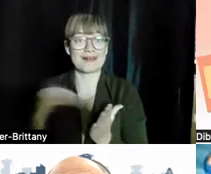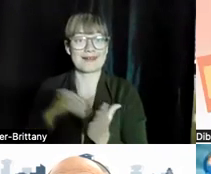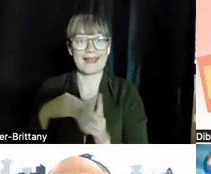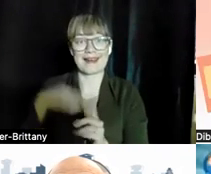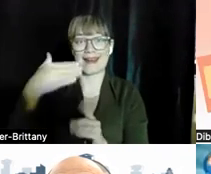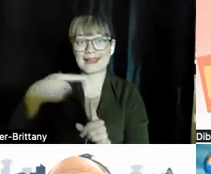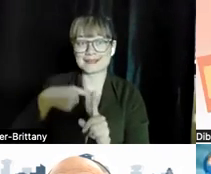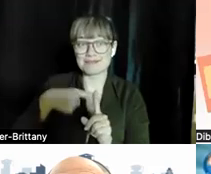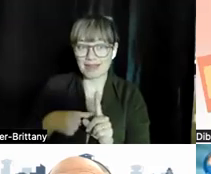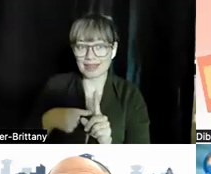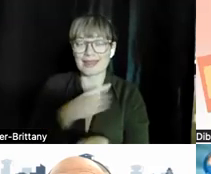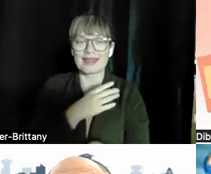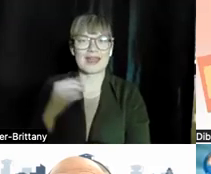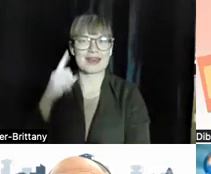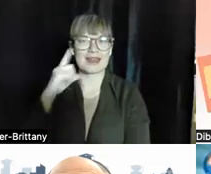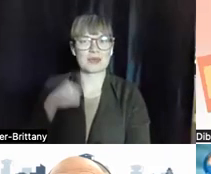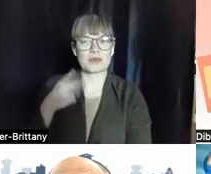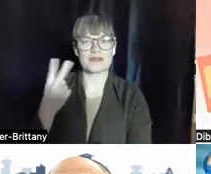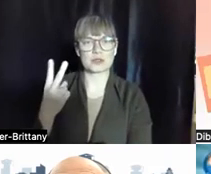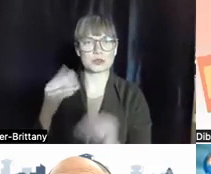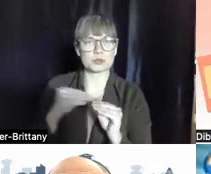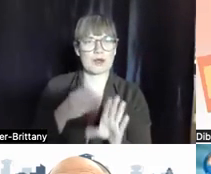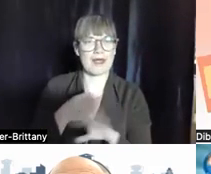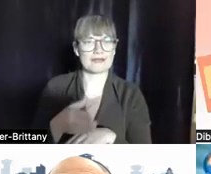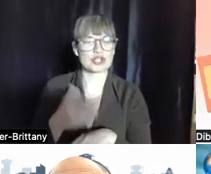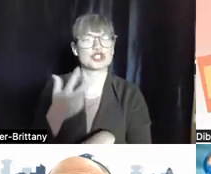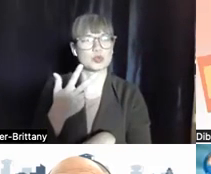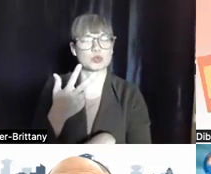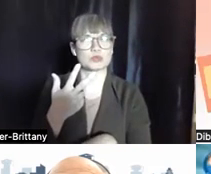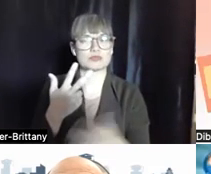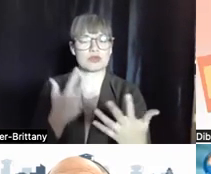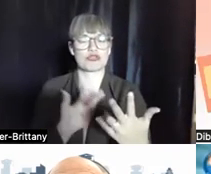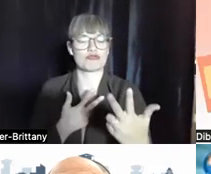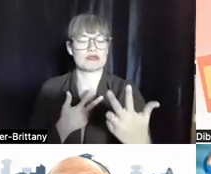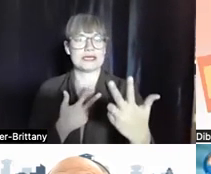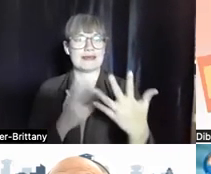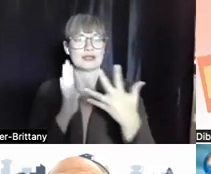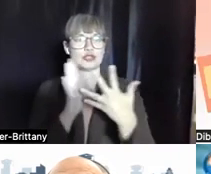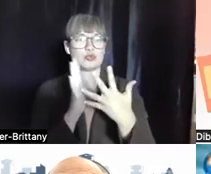Vamos a tener otro el mes que viene y faltan dos más.